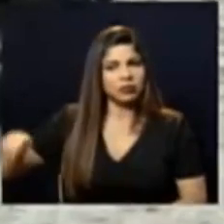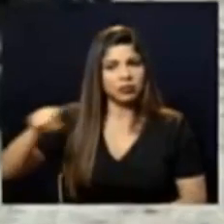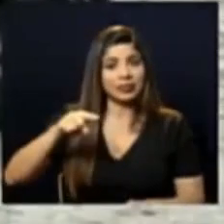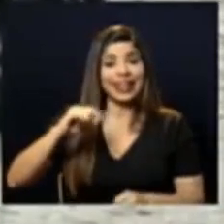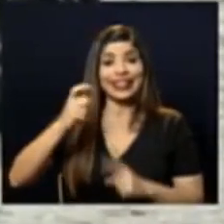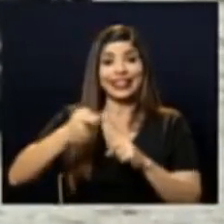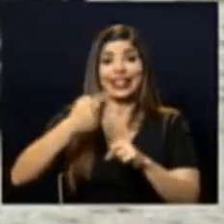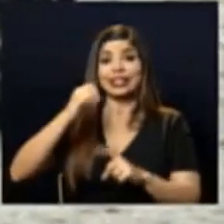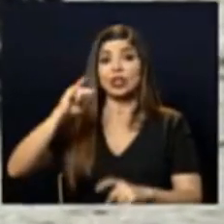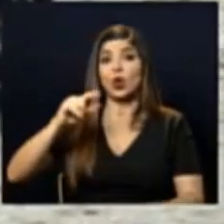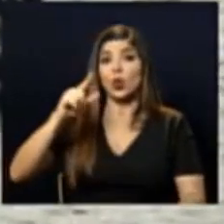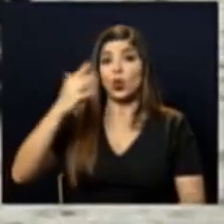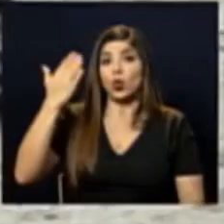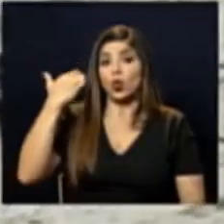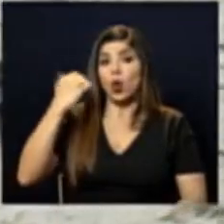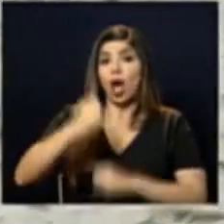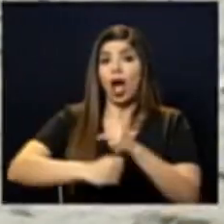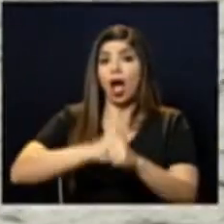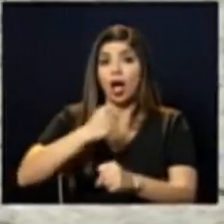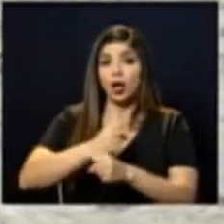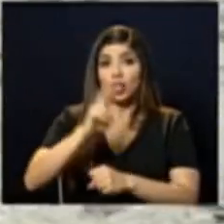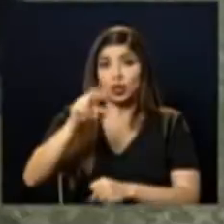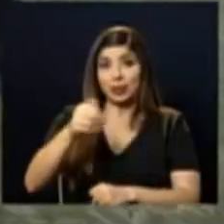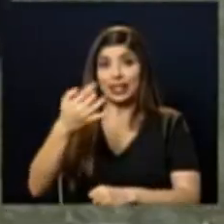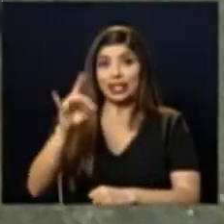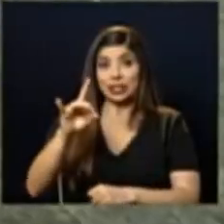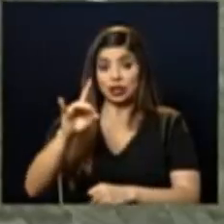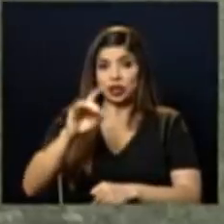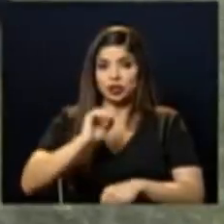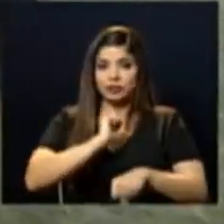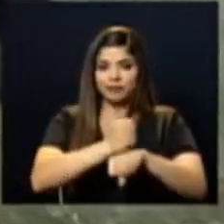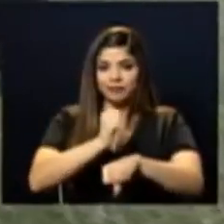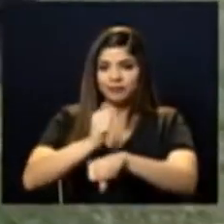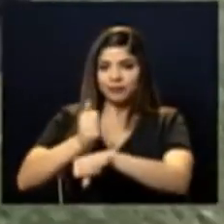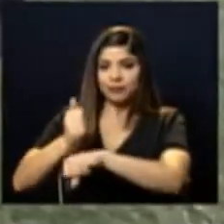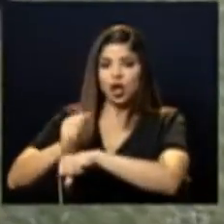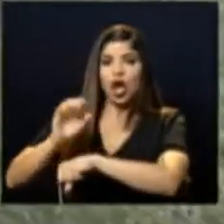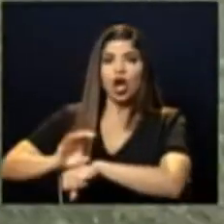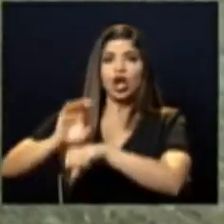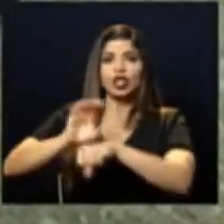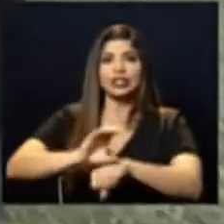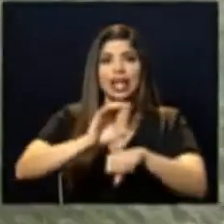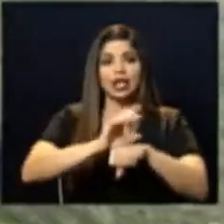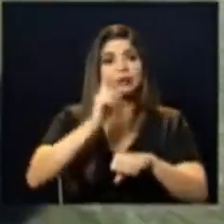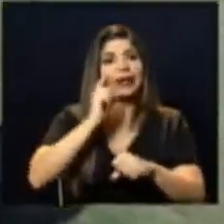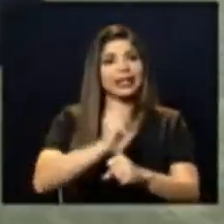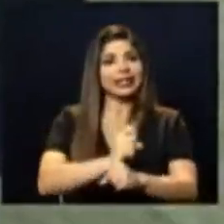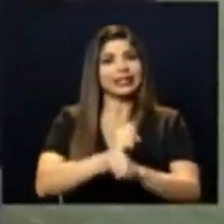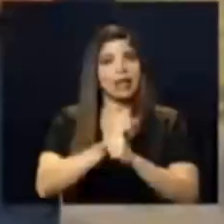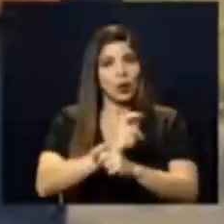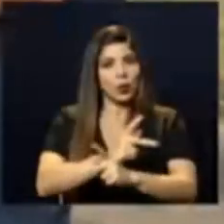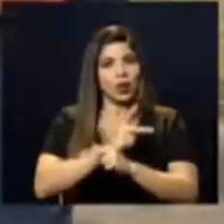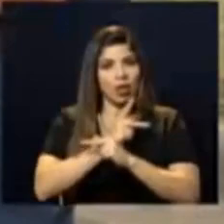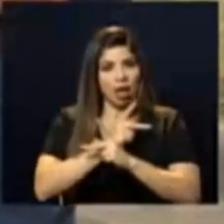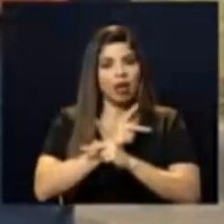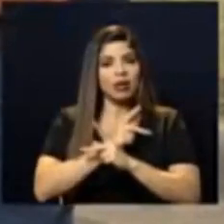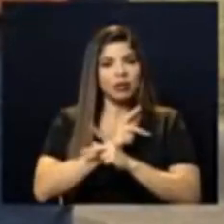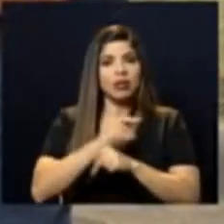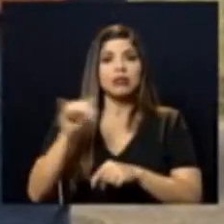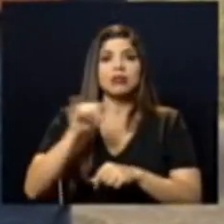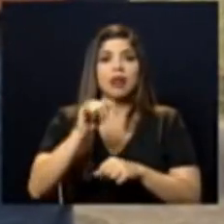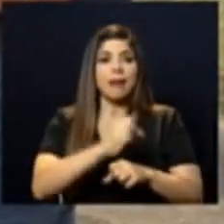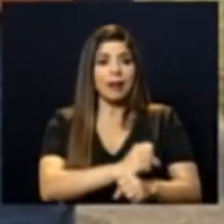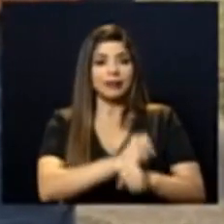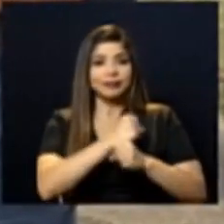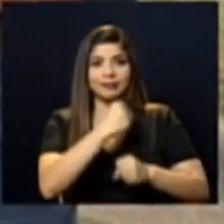Desde julio de 2018 se integraron los consejos de seguridad preventiva y de